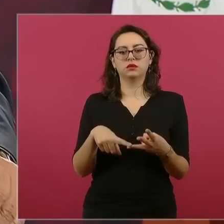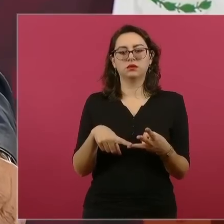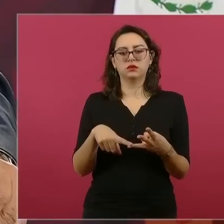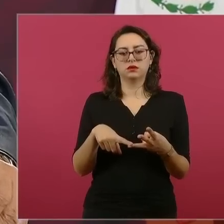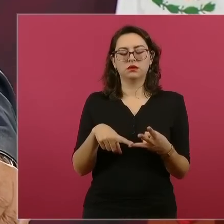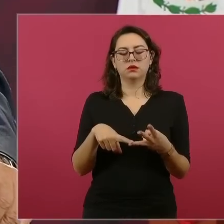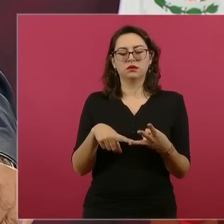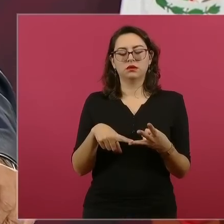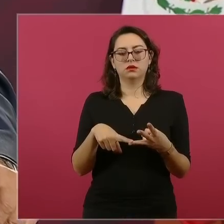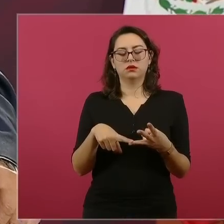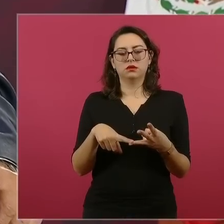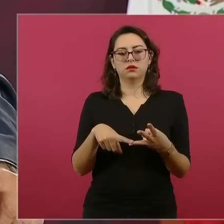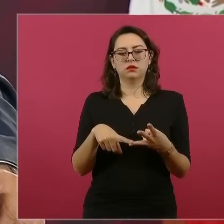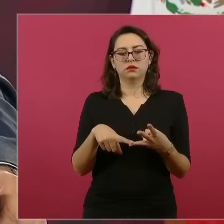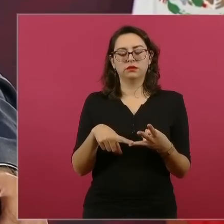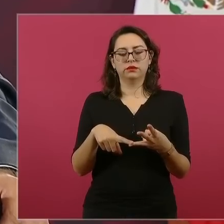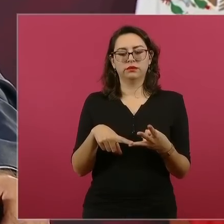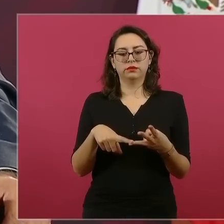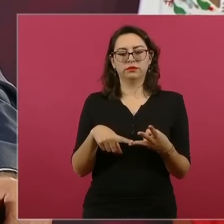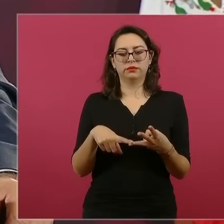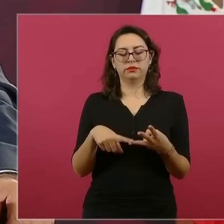hay en Ciudad Victoria.